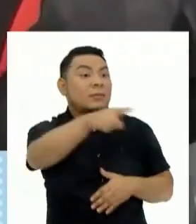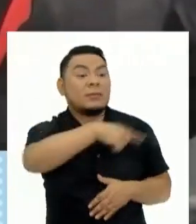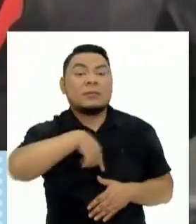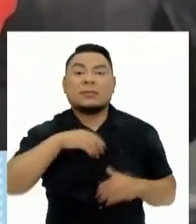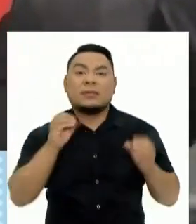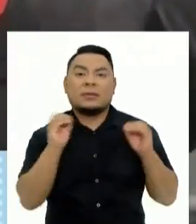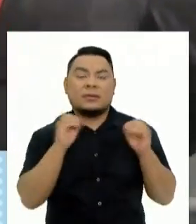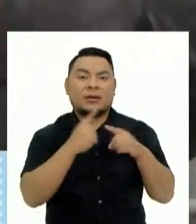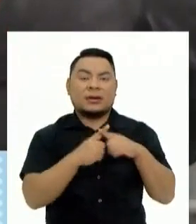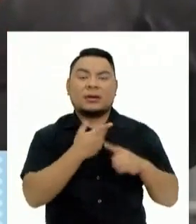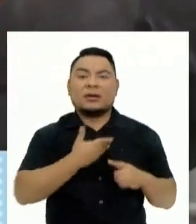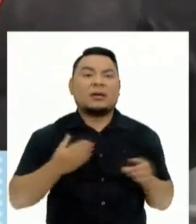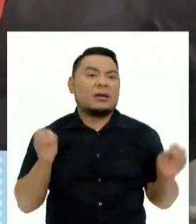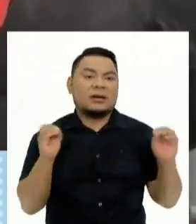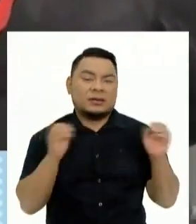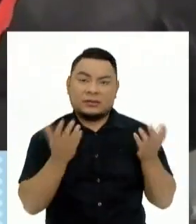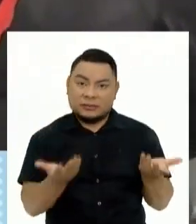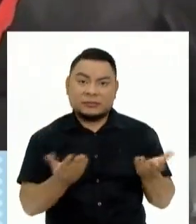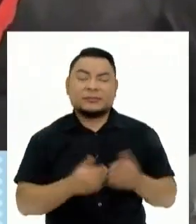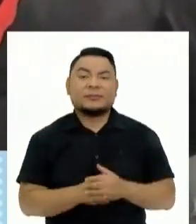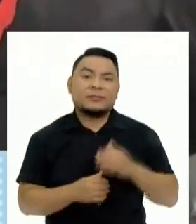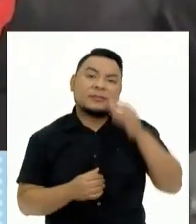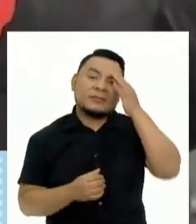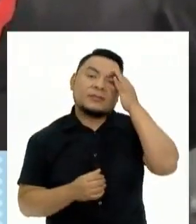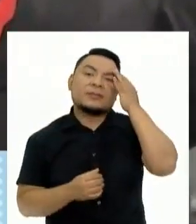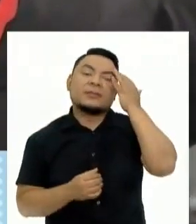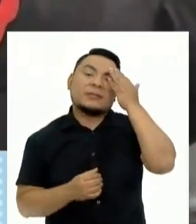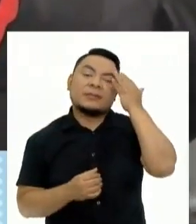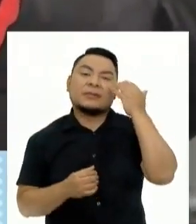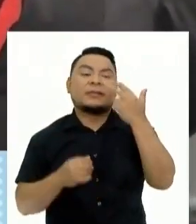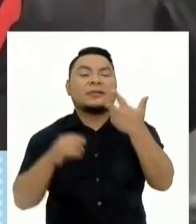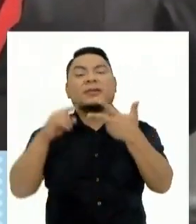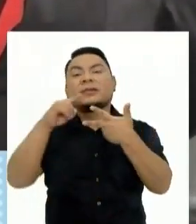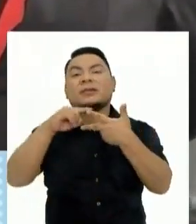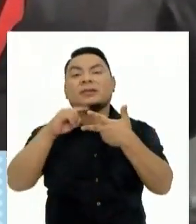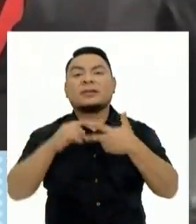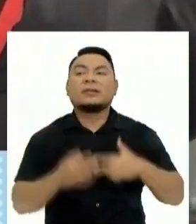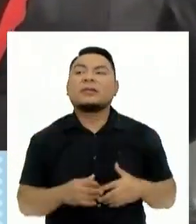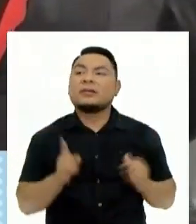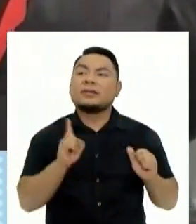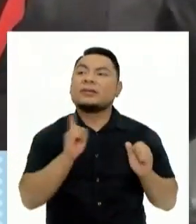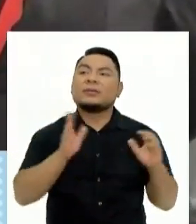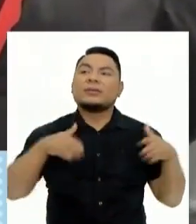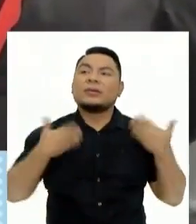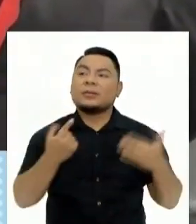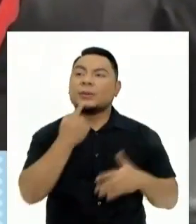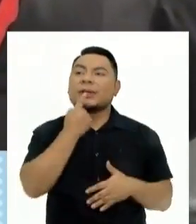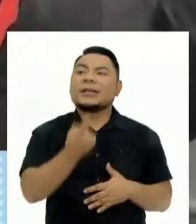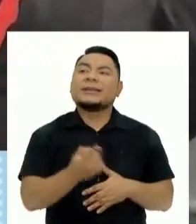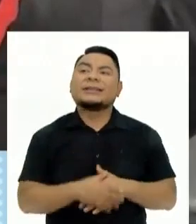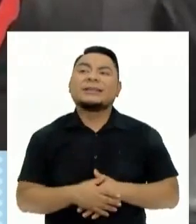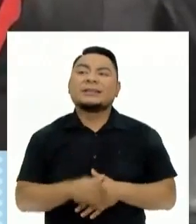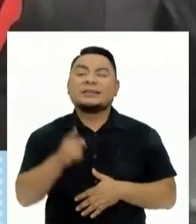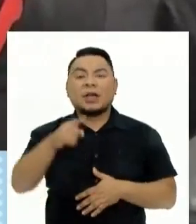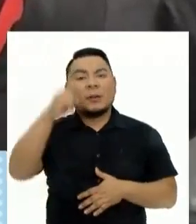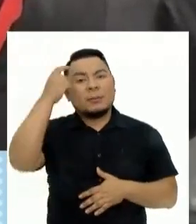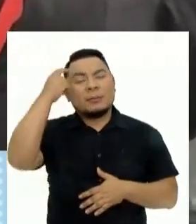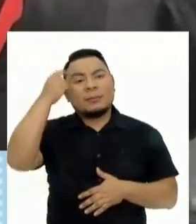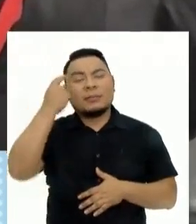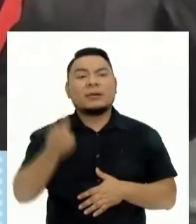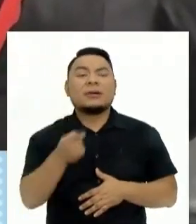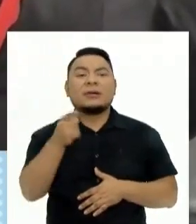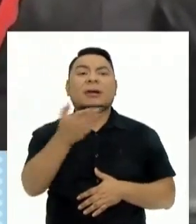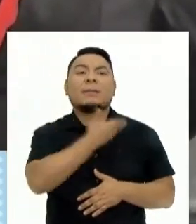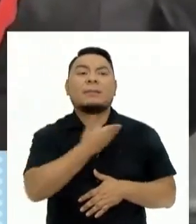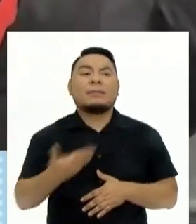en muchos casos no necesariamente era así. En segundo lugar, no podemos dejar, o sea, pensar que todos los